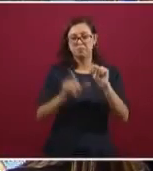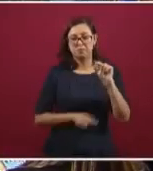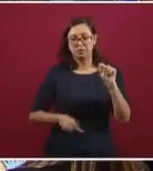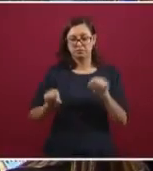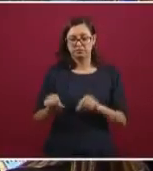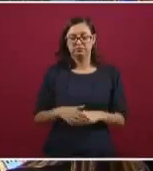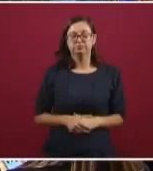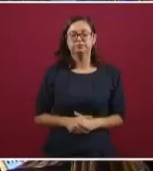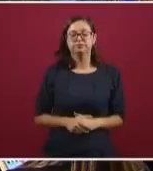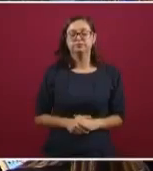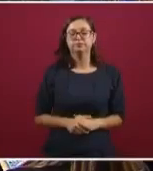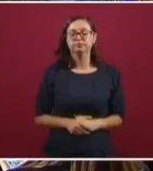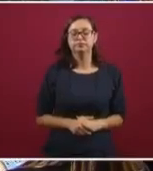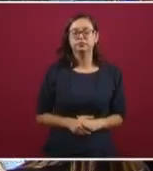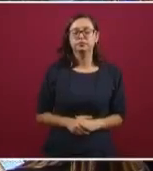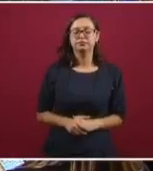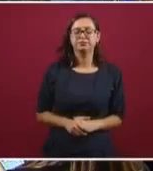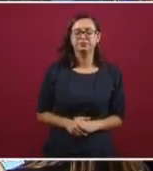ver.